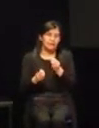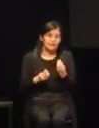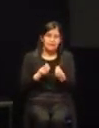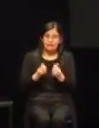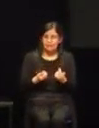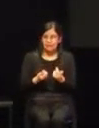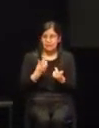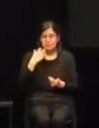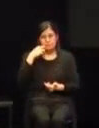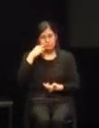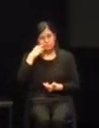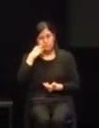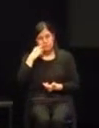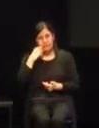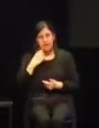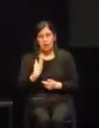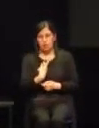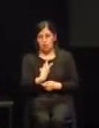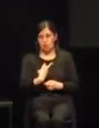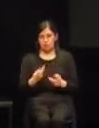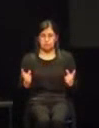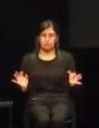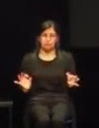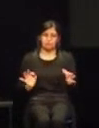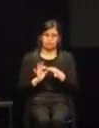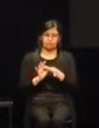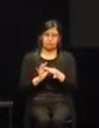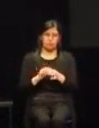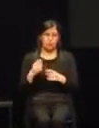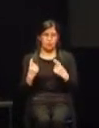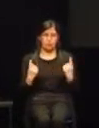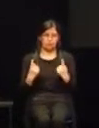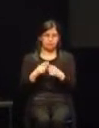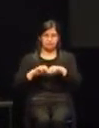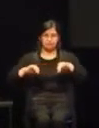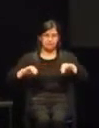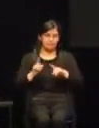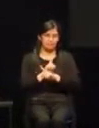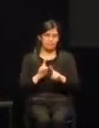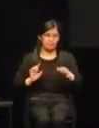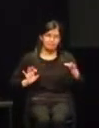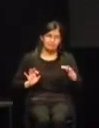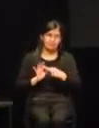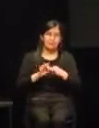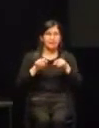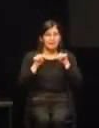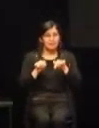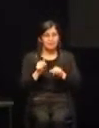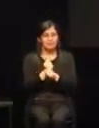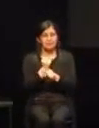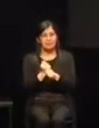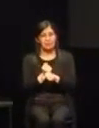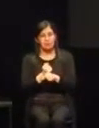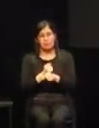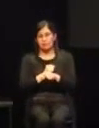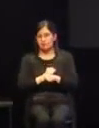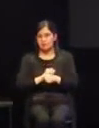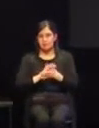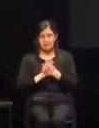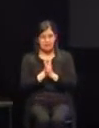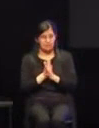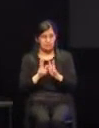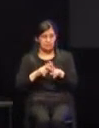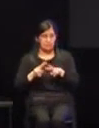y la humanización tienen que ir entrelazadas. No hay una sin la otra. Y eso Es extremadamente claro en toda la